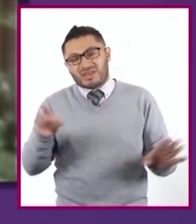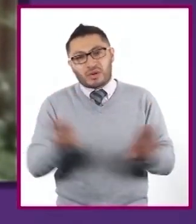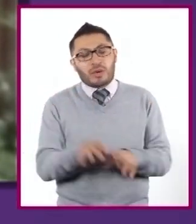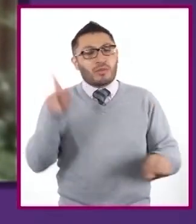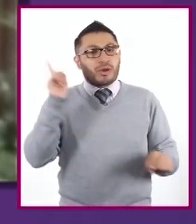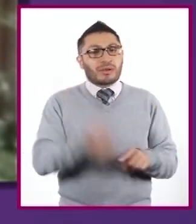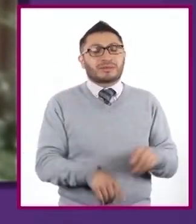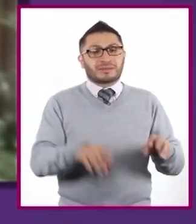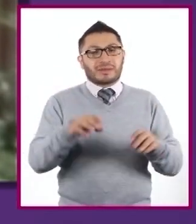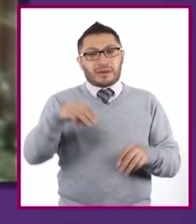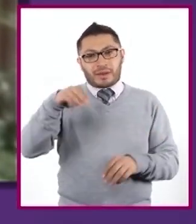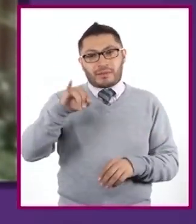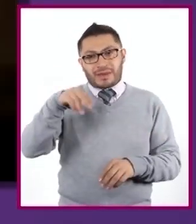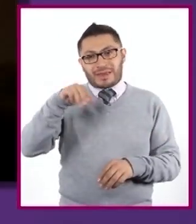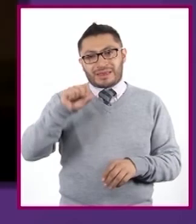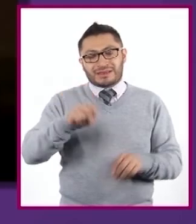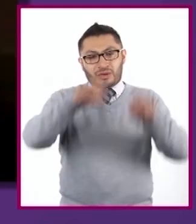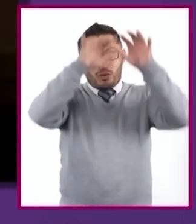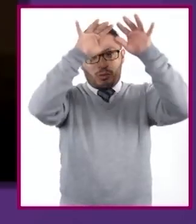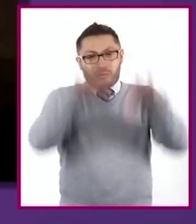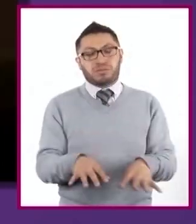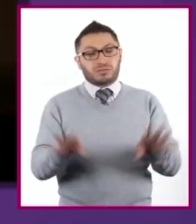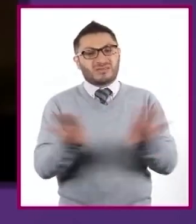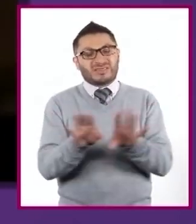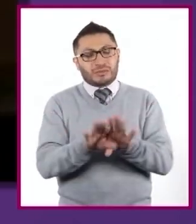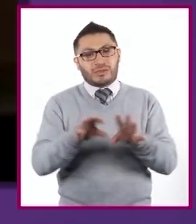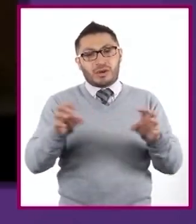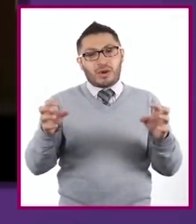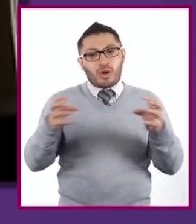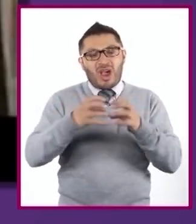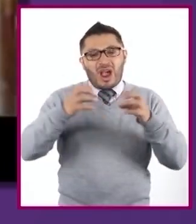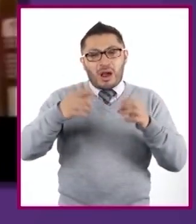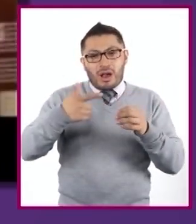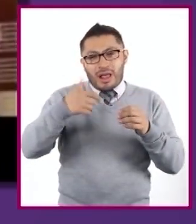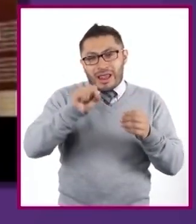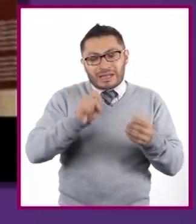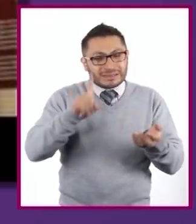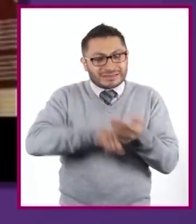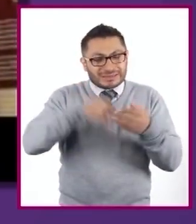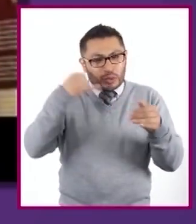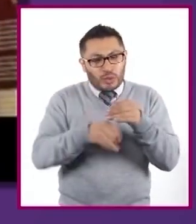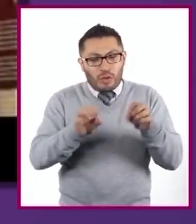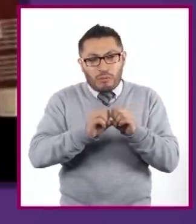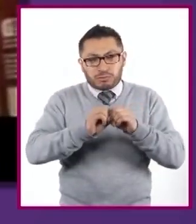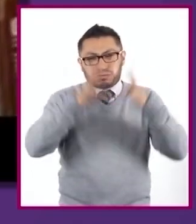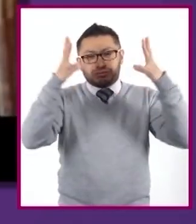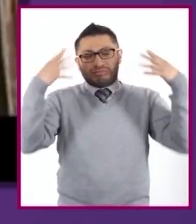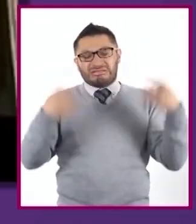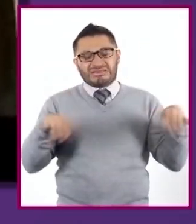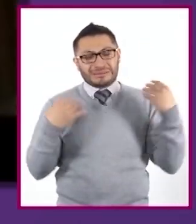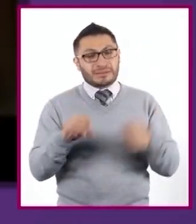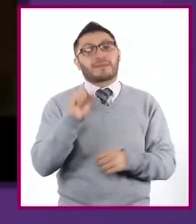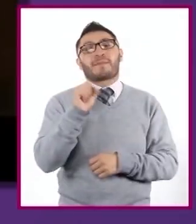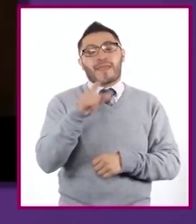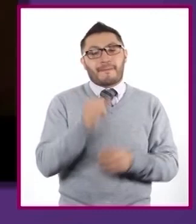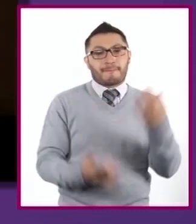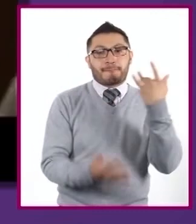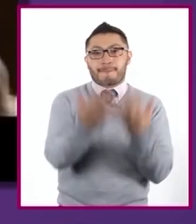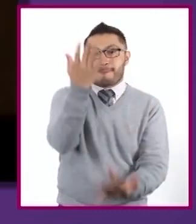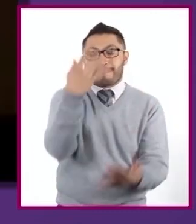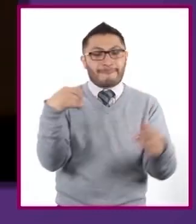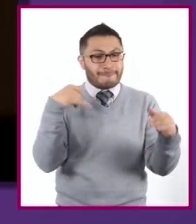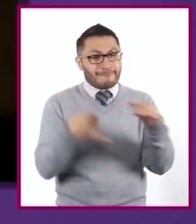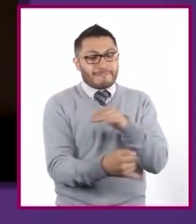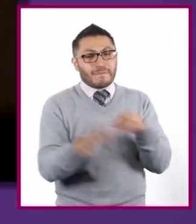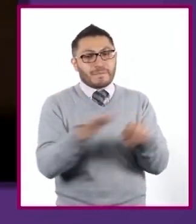minas, había explosiones por los gases subterráneos, muy temido también fueron los incendios subterráneos porque todos